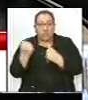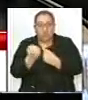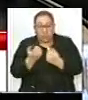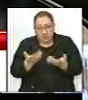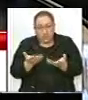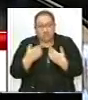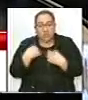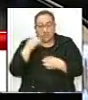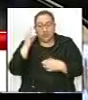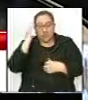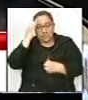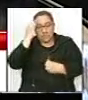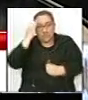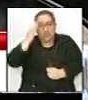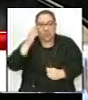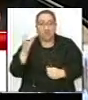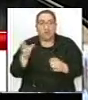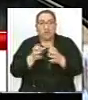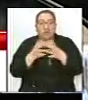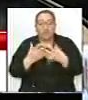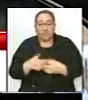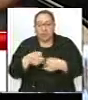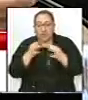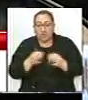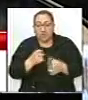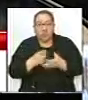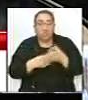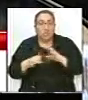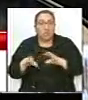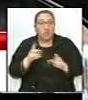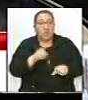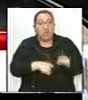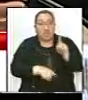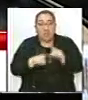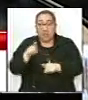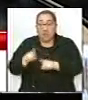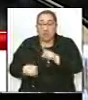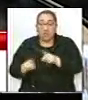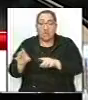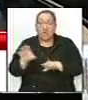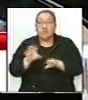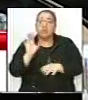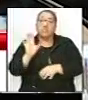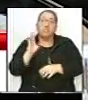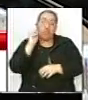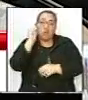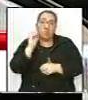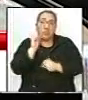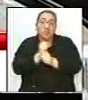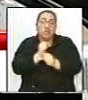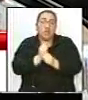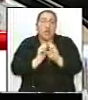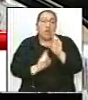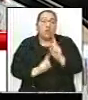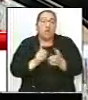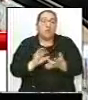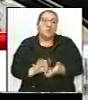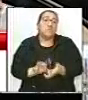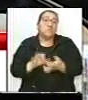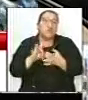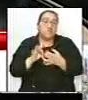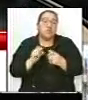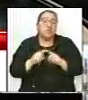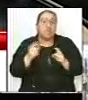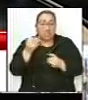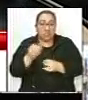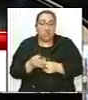lógicamente sectores de las MIPES se generan justamente como una alternativa, cada uno genera su propia alternativa de trabajo, salvo excepciones, ¿no? Pero en